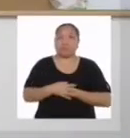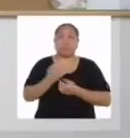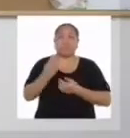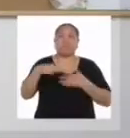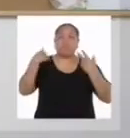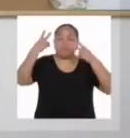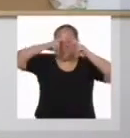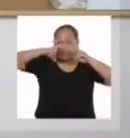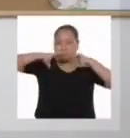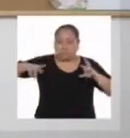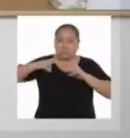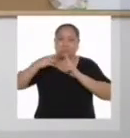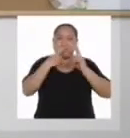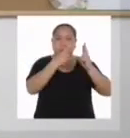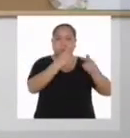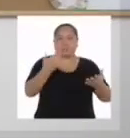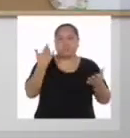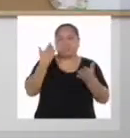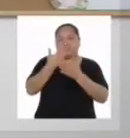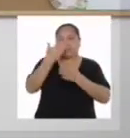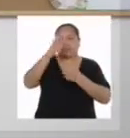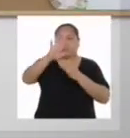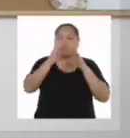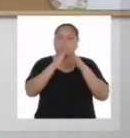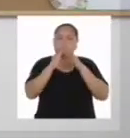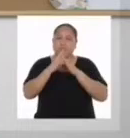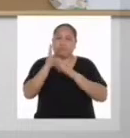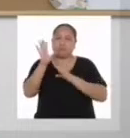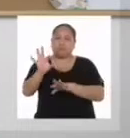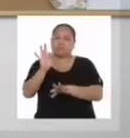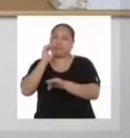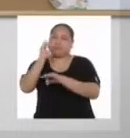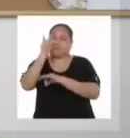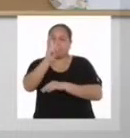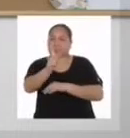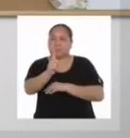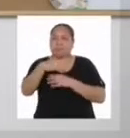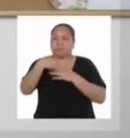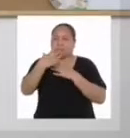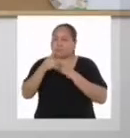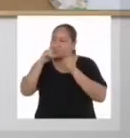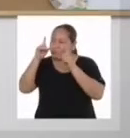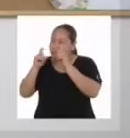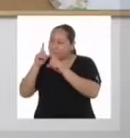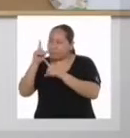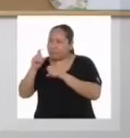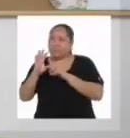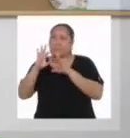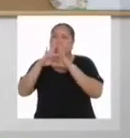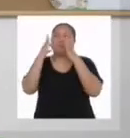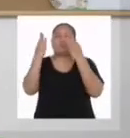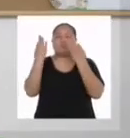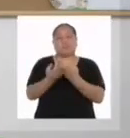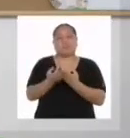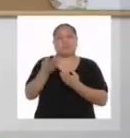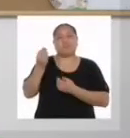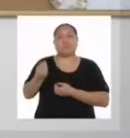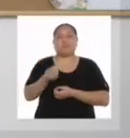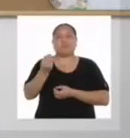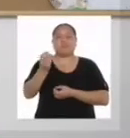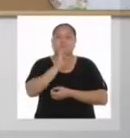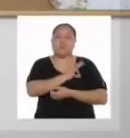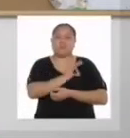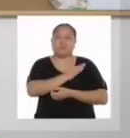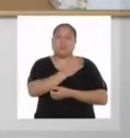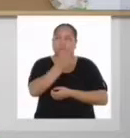Puedes indagar qué ríos hay cerca de tu localidad. Escoge uno, luego consulta con tu familia sobre